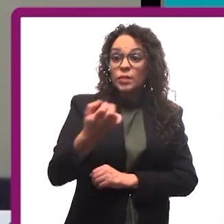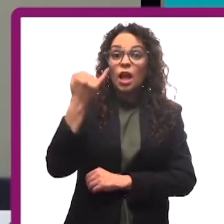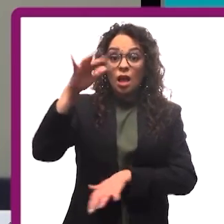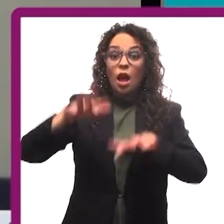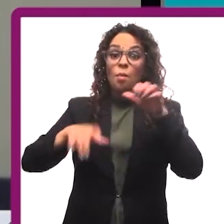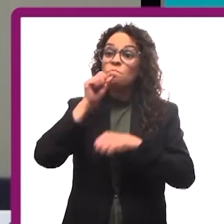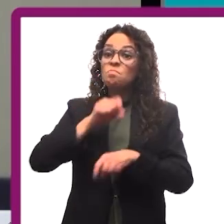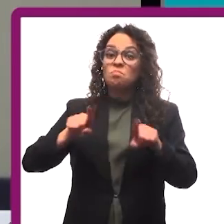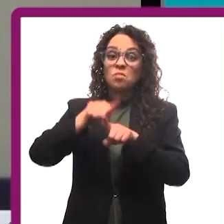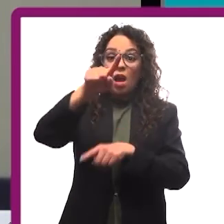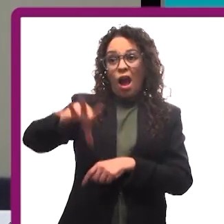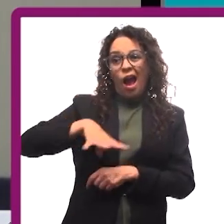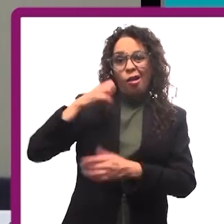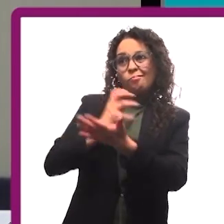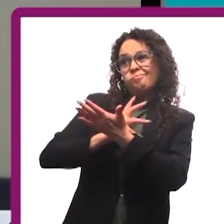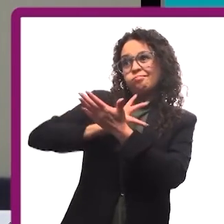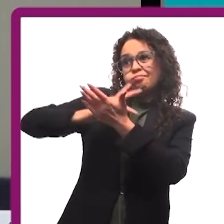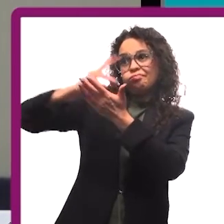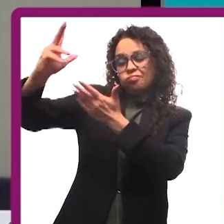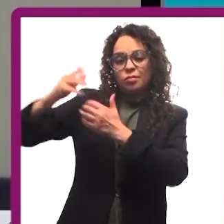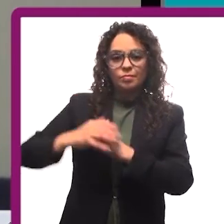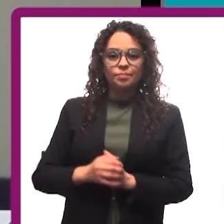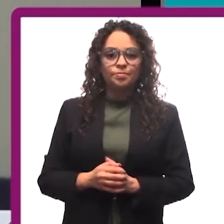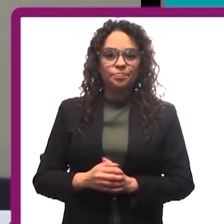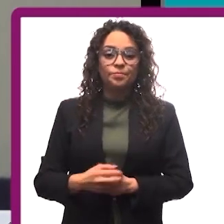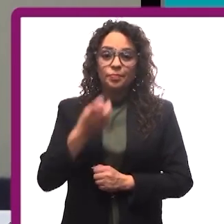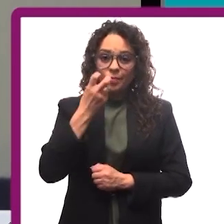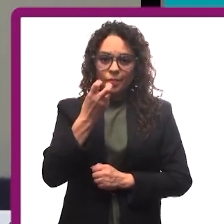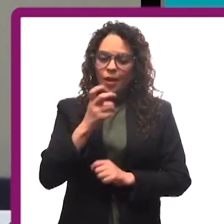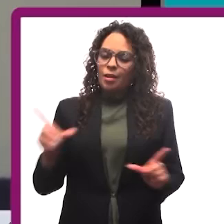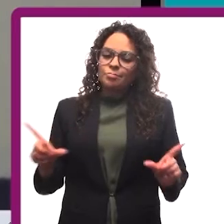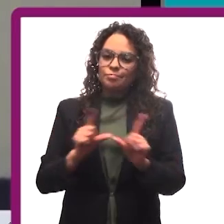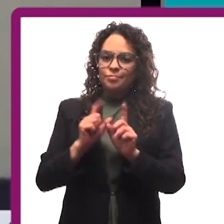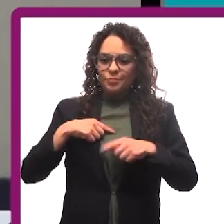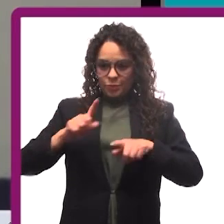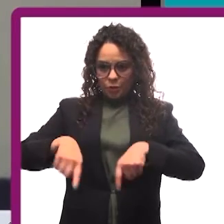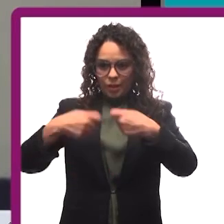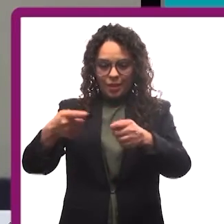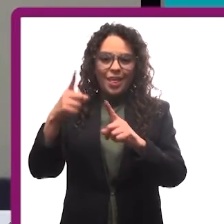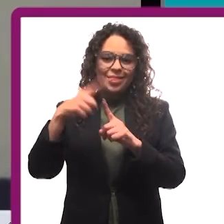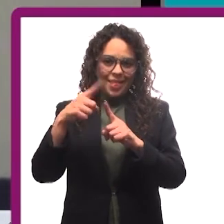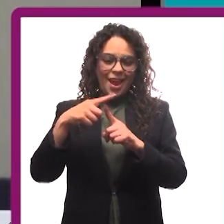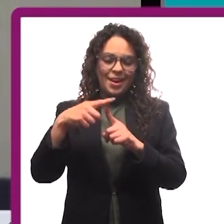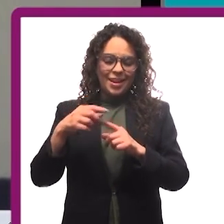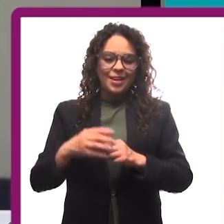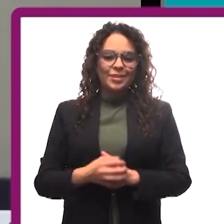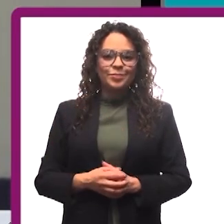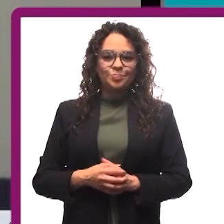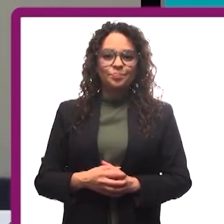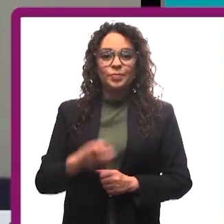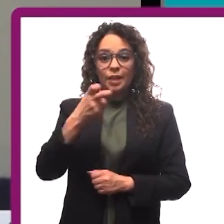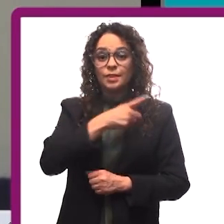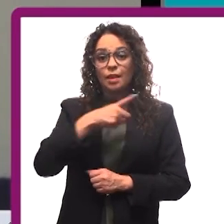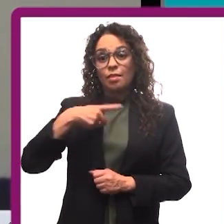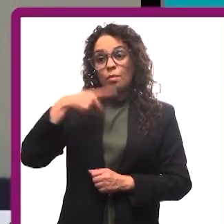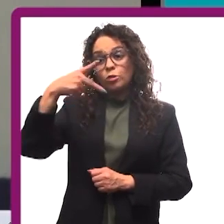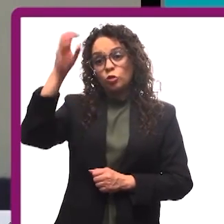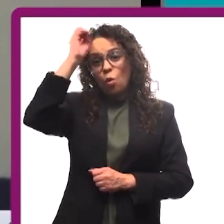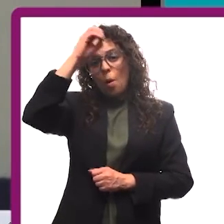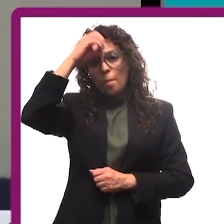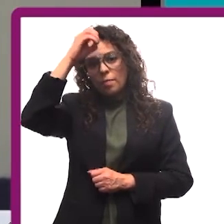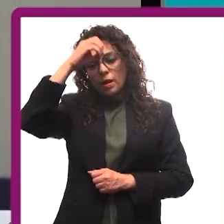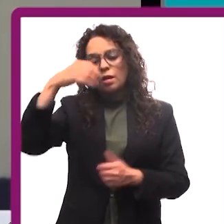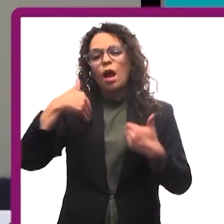excesos. ¿Sí? Si quieren, pues ya con esto les dejo esa tarea, que los vean con esta mirada crítica y también que